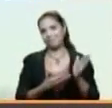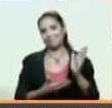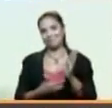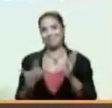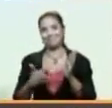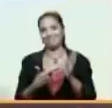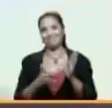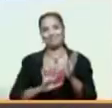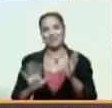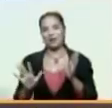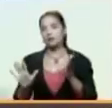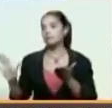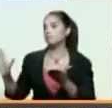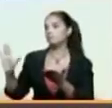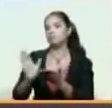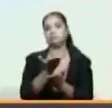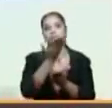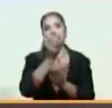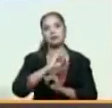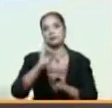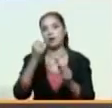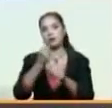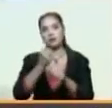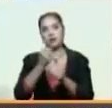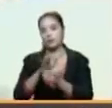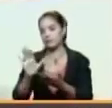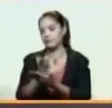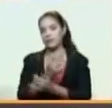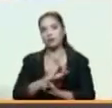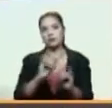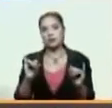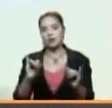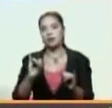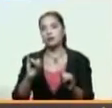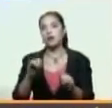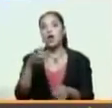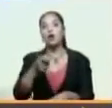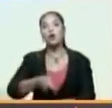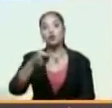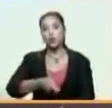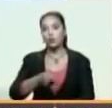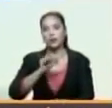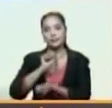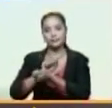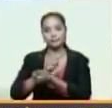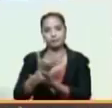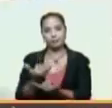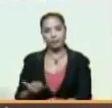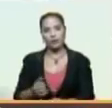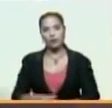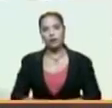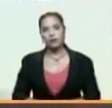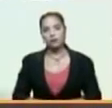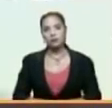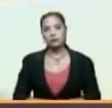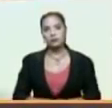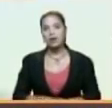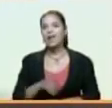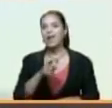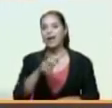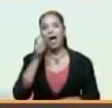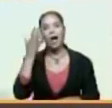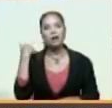está removido y destituido de su cargo y a la orden de los tribunales competentes. llegó a ser